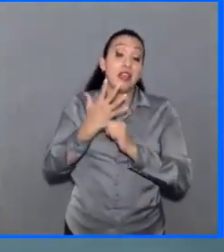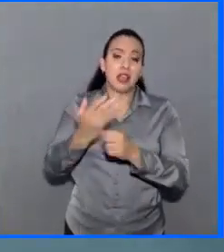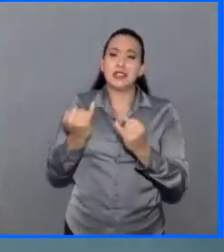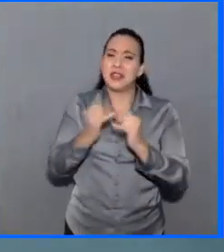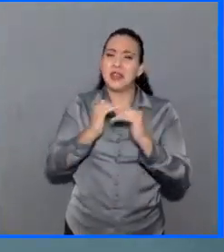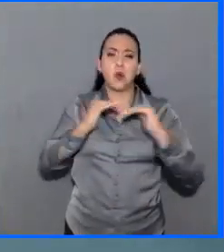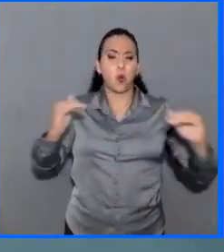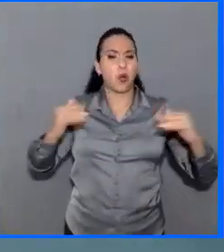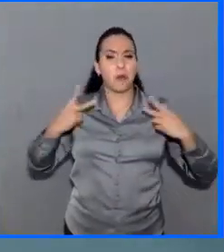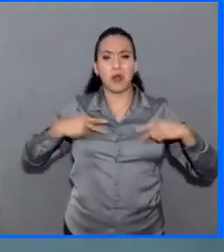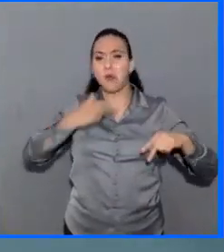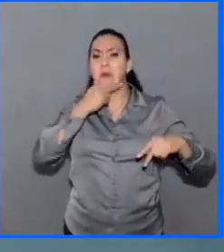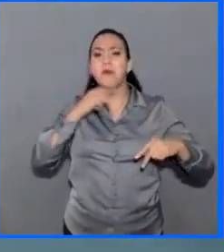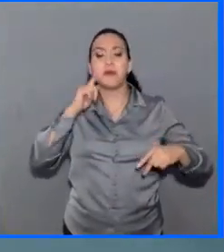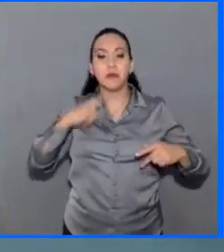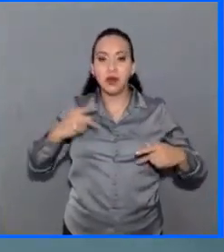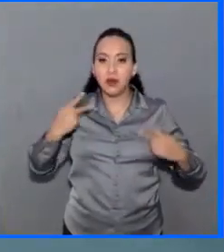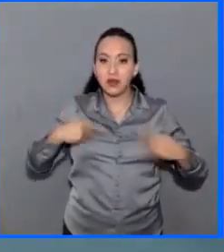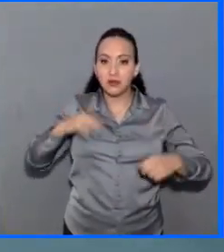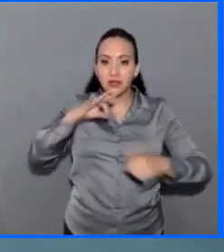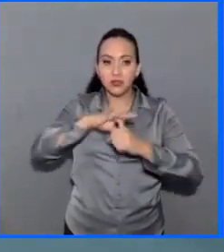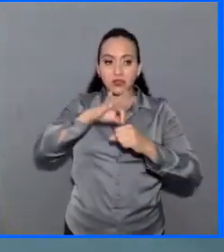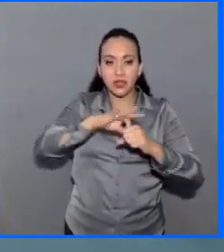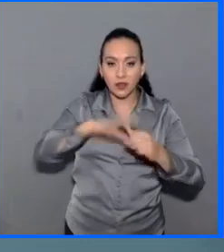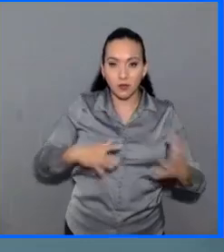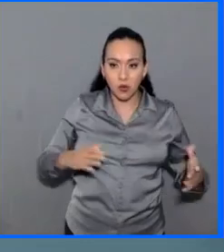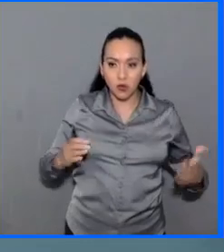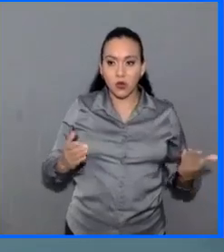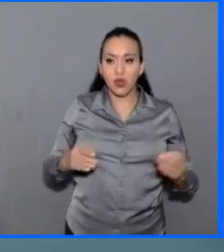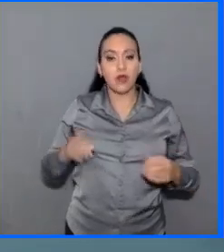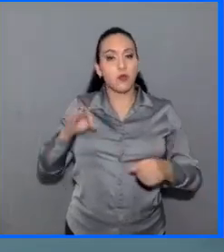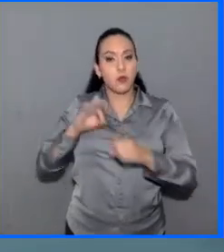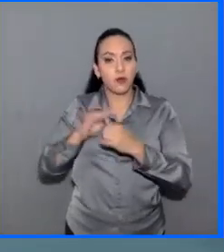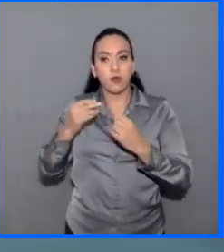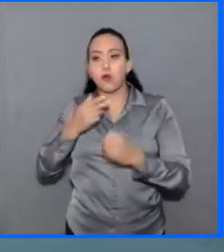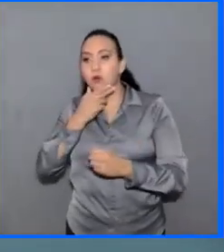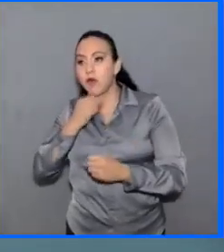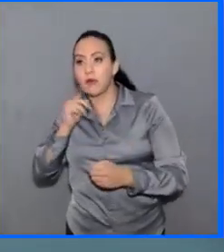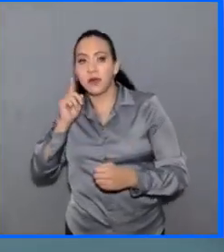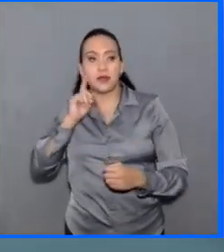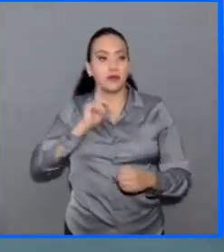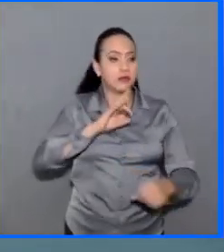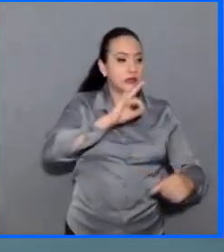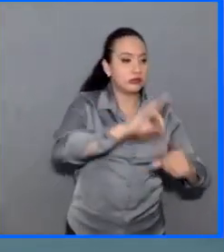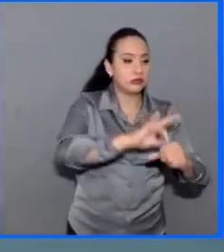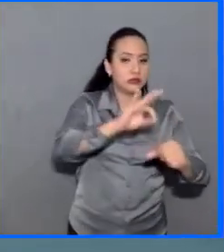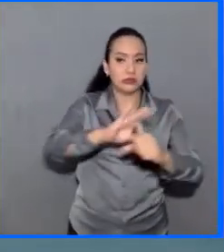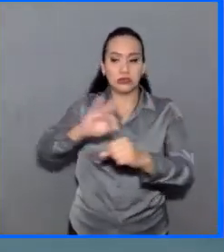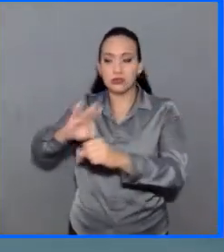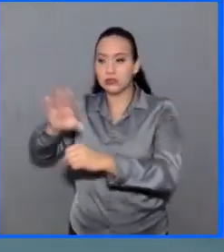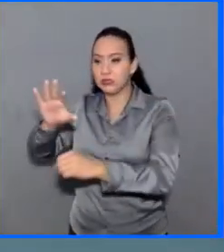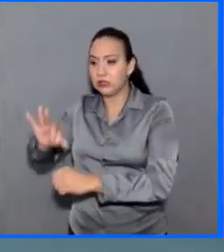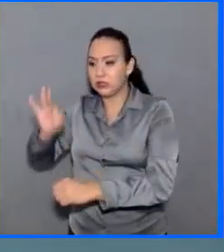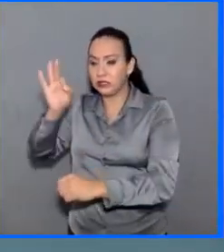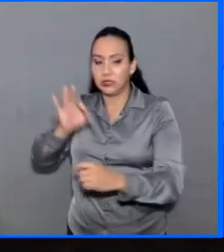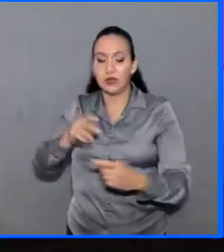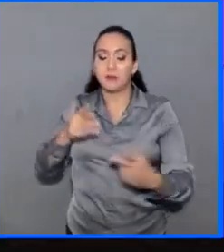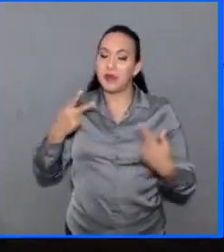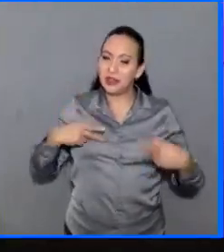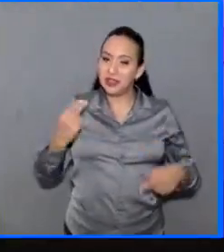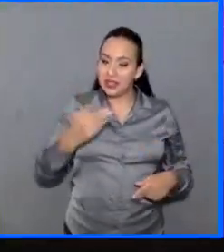participan en una elección, tanto quienes las organizan como quienes deciden postularse para un cargo, necesitan conocer con anterioridad las